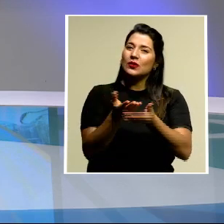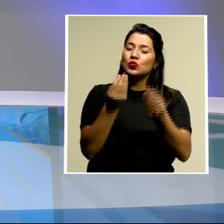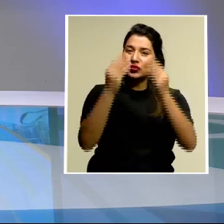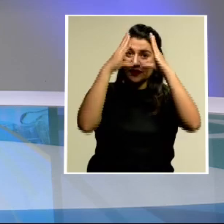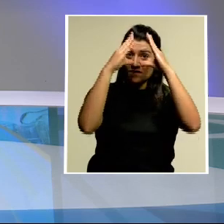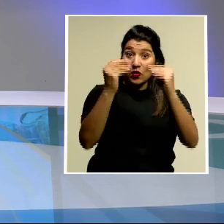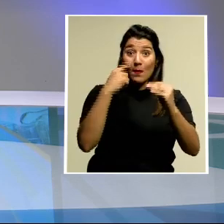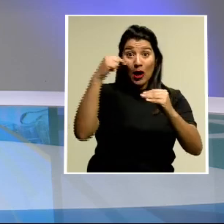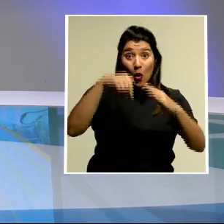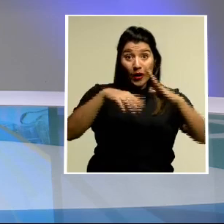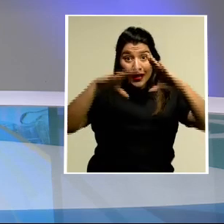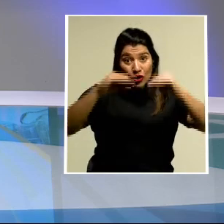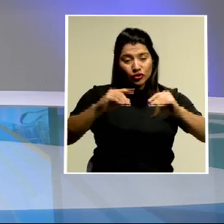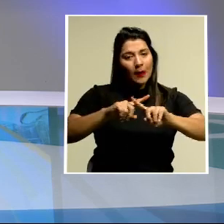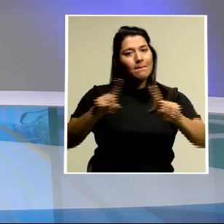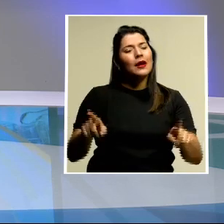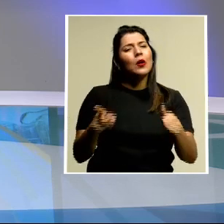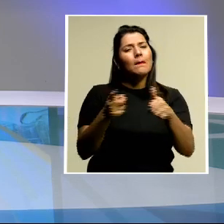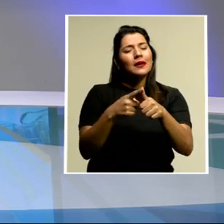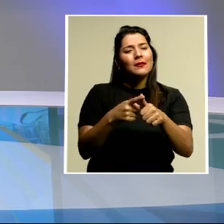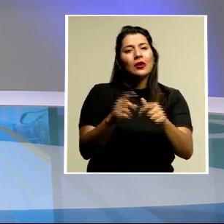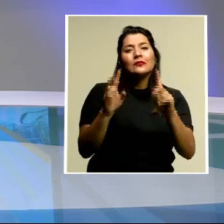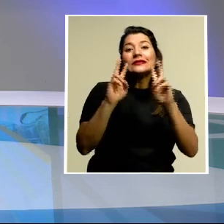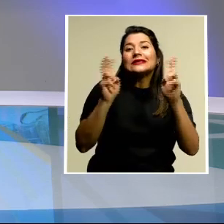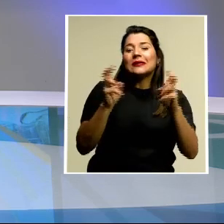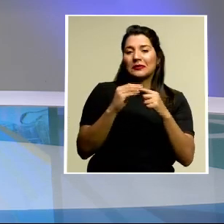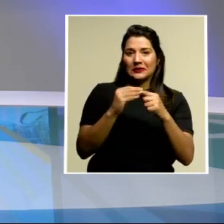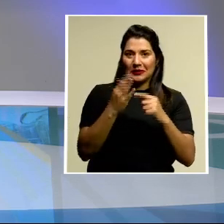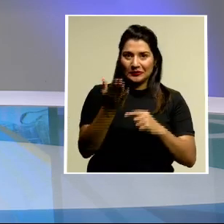esta noche, pero primero haciendo un repaso por nuestros titulares.